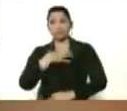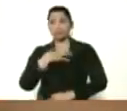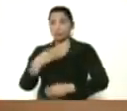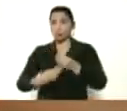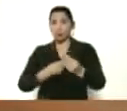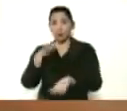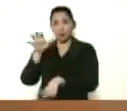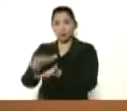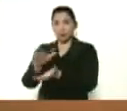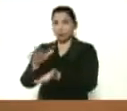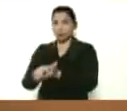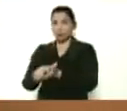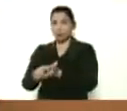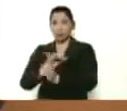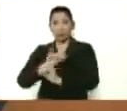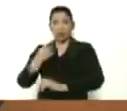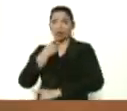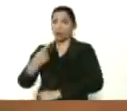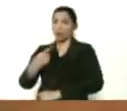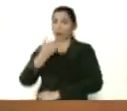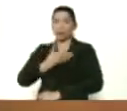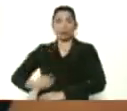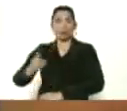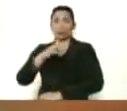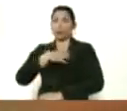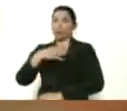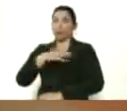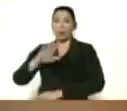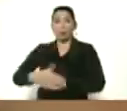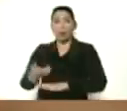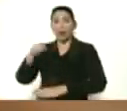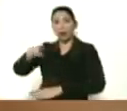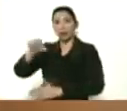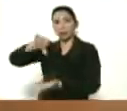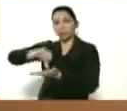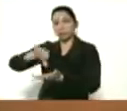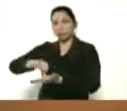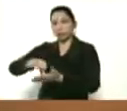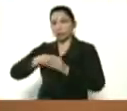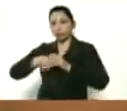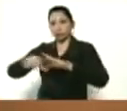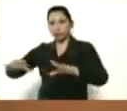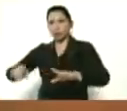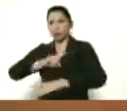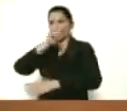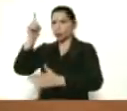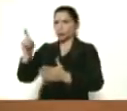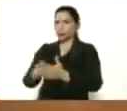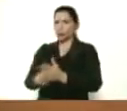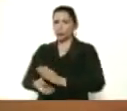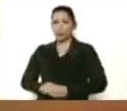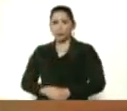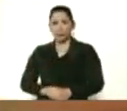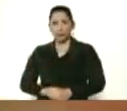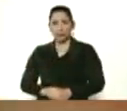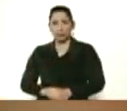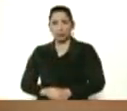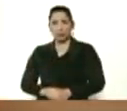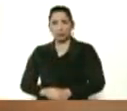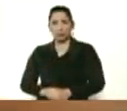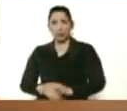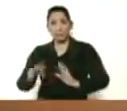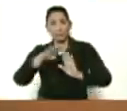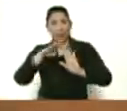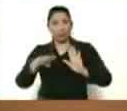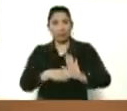Esparta, ya lo mencionó el presidente, no se puede porque ese foco sí está completamente vivo. Es decir, son